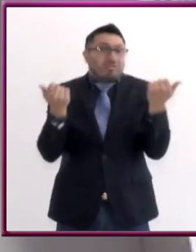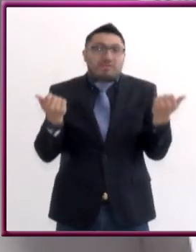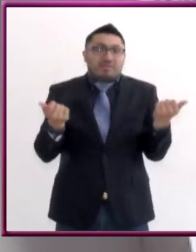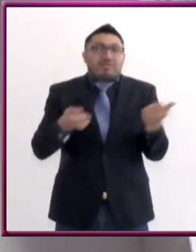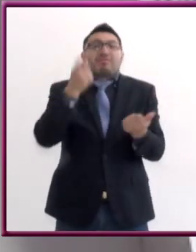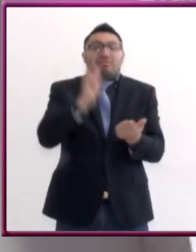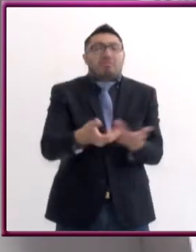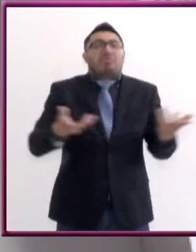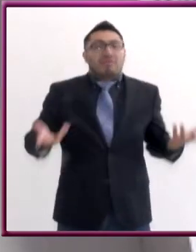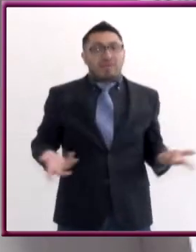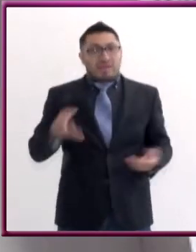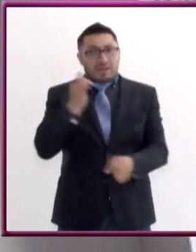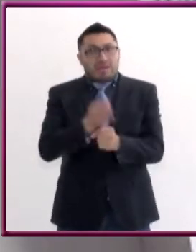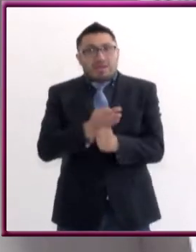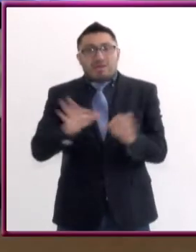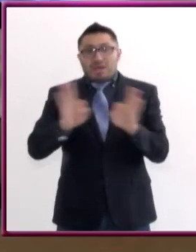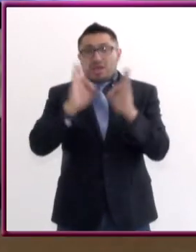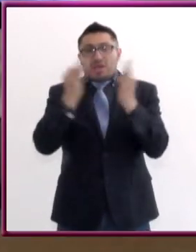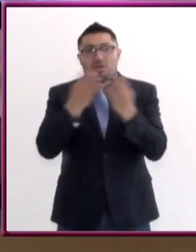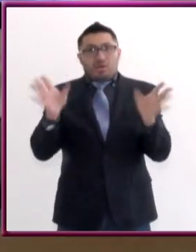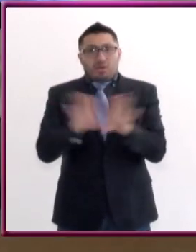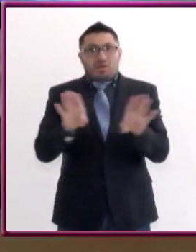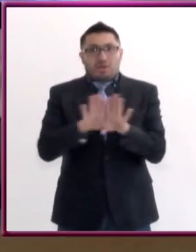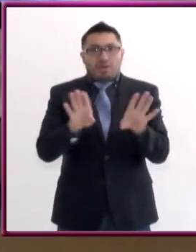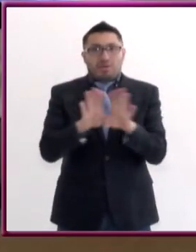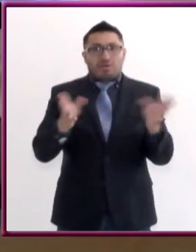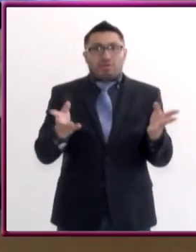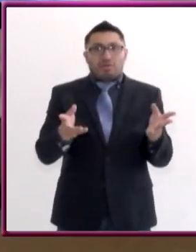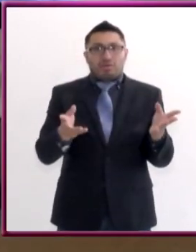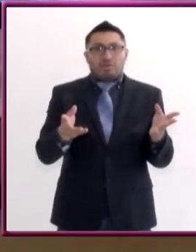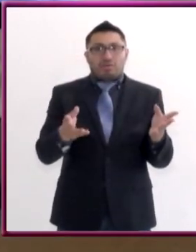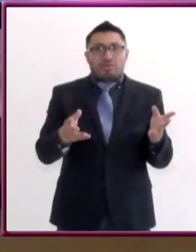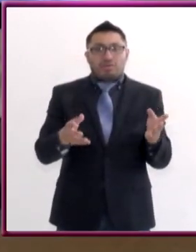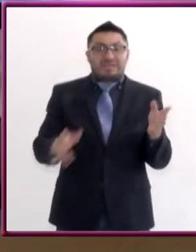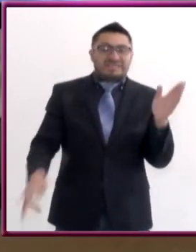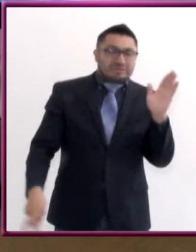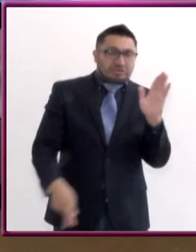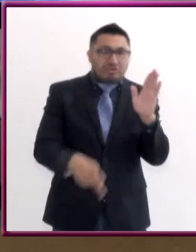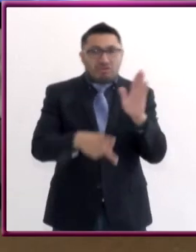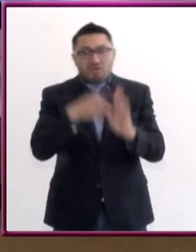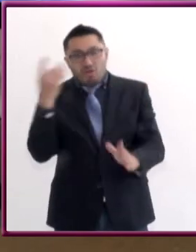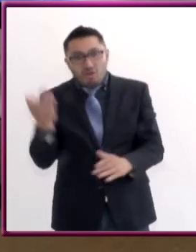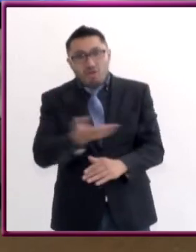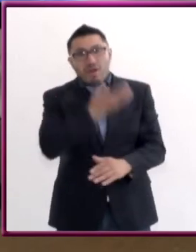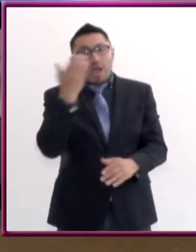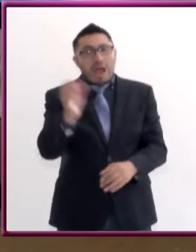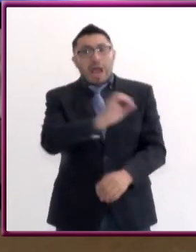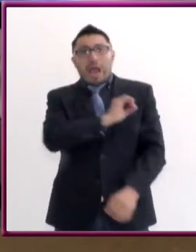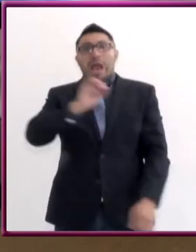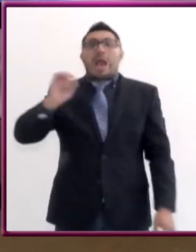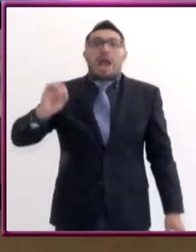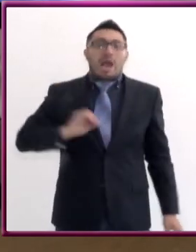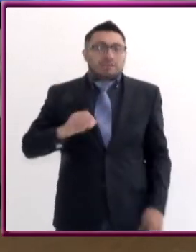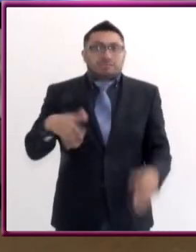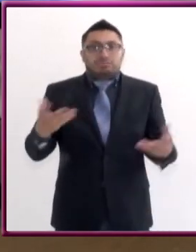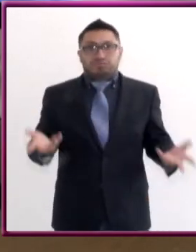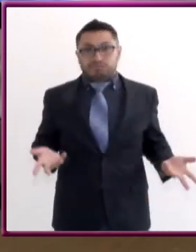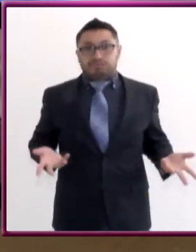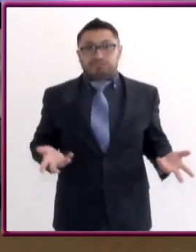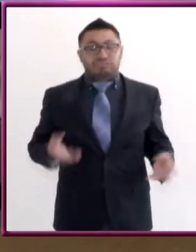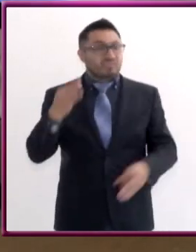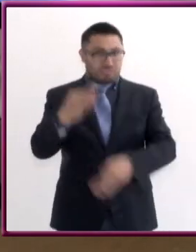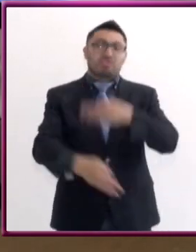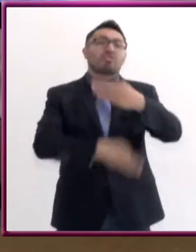Estamos en una condición de readaptación obligatoria,